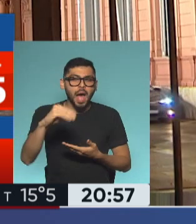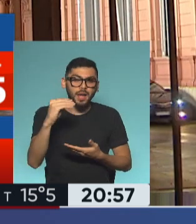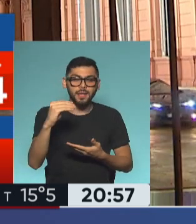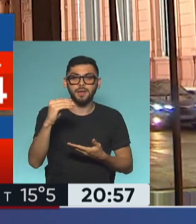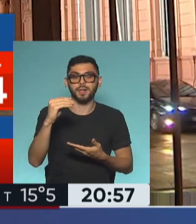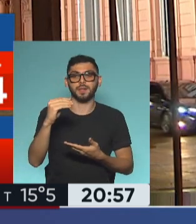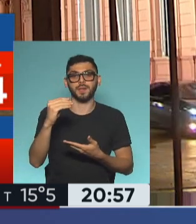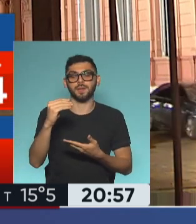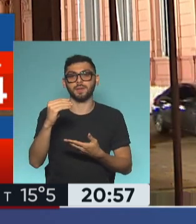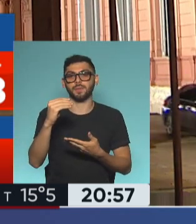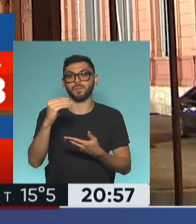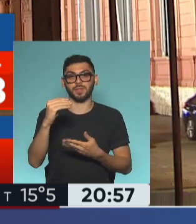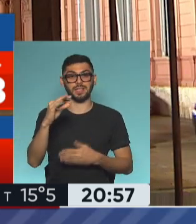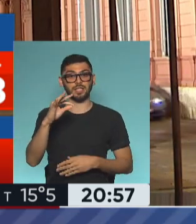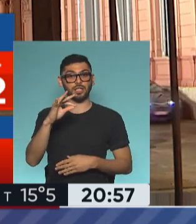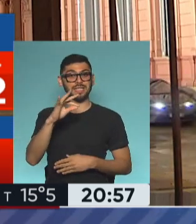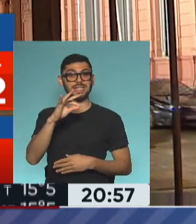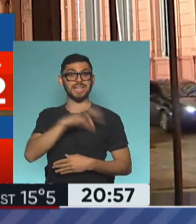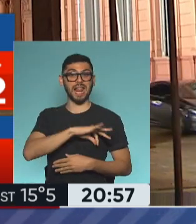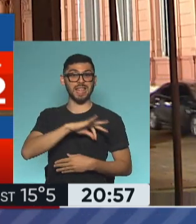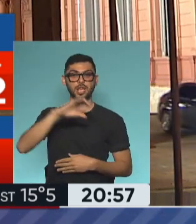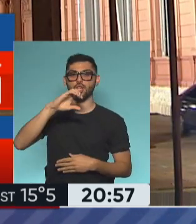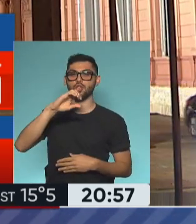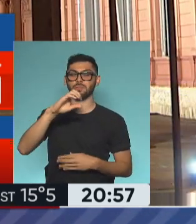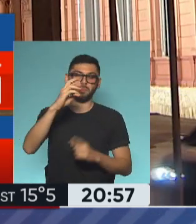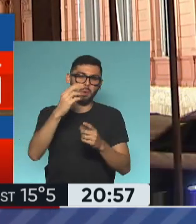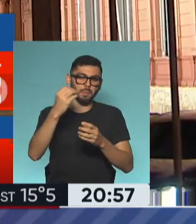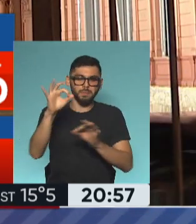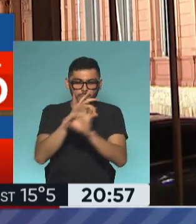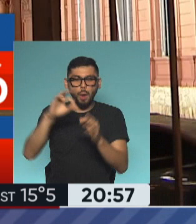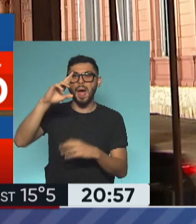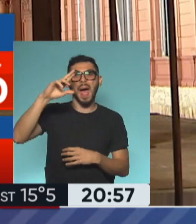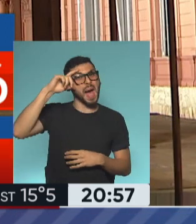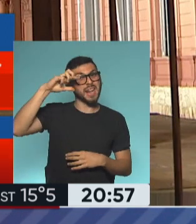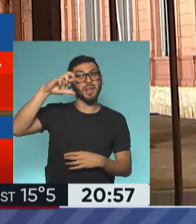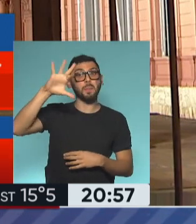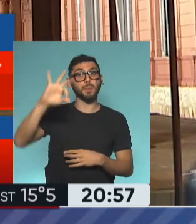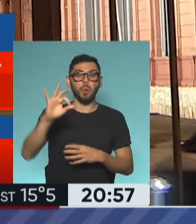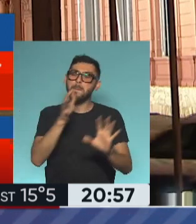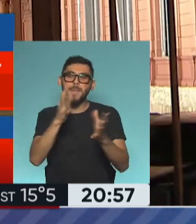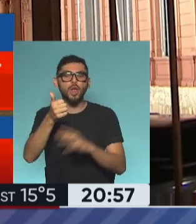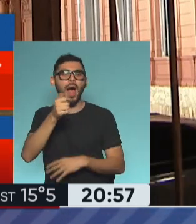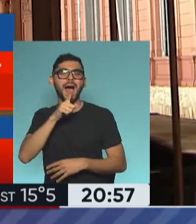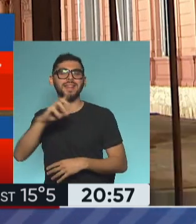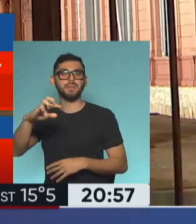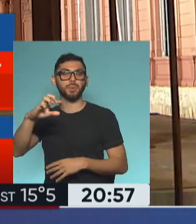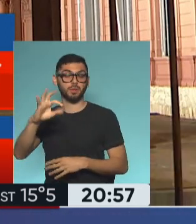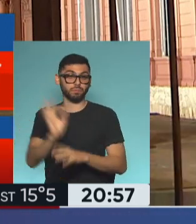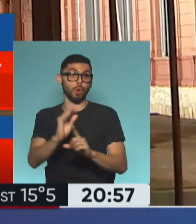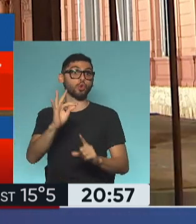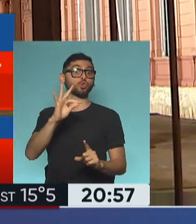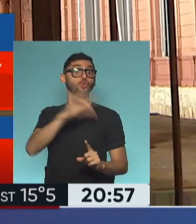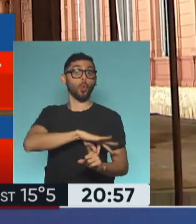el incremento del monto del salario complementario por parte del REPRO, este programa que es justamente similar al ATP y lo que busca es pagar parte de los